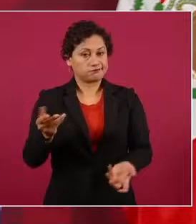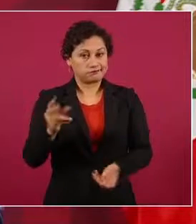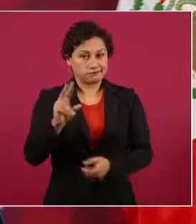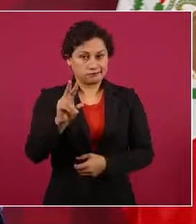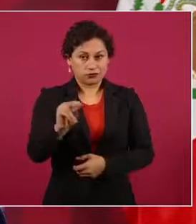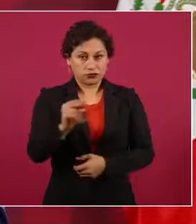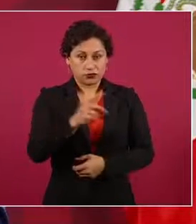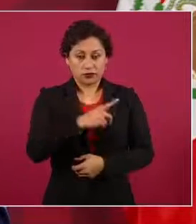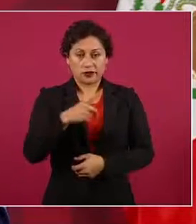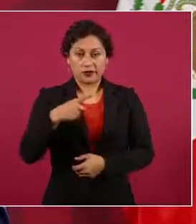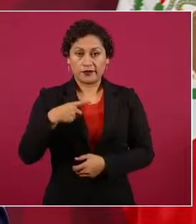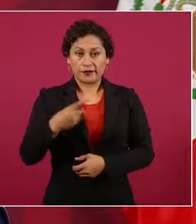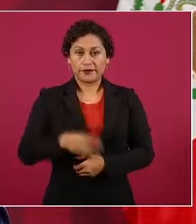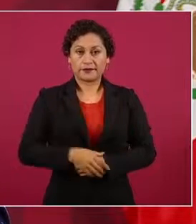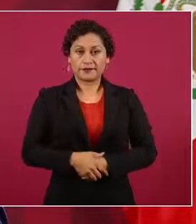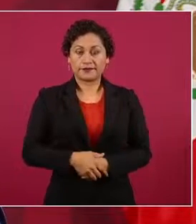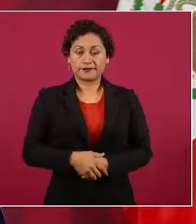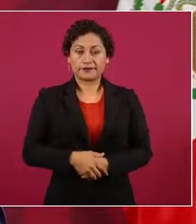que